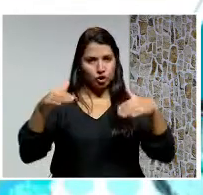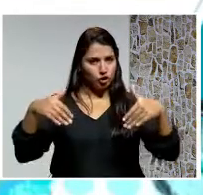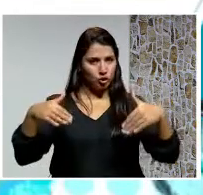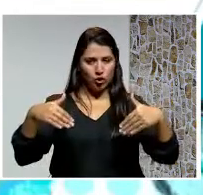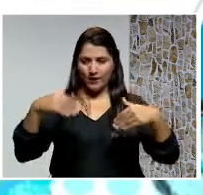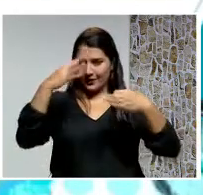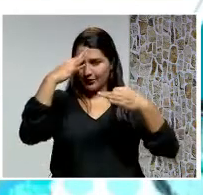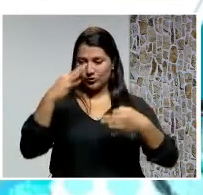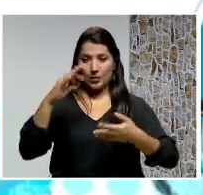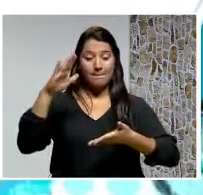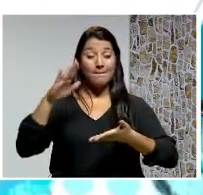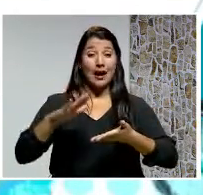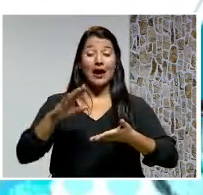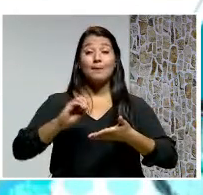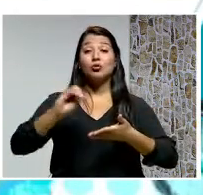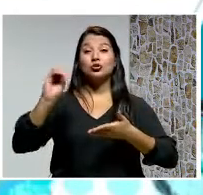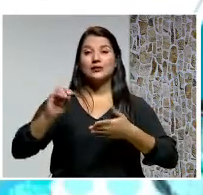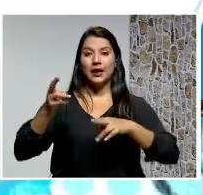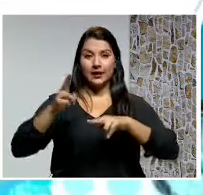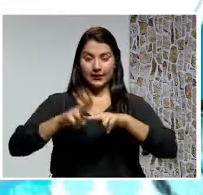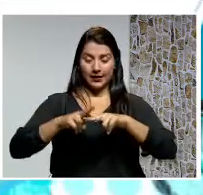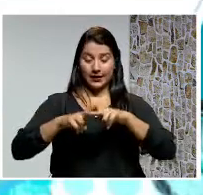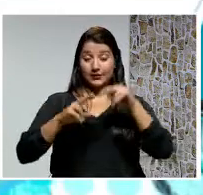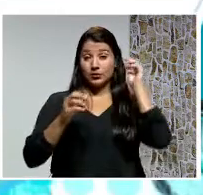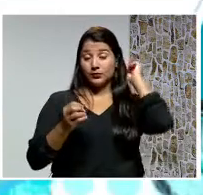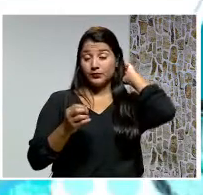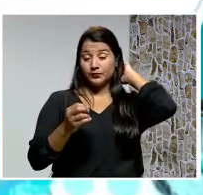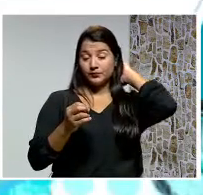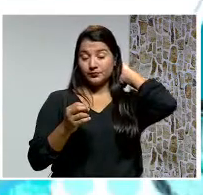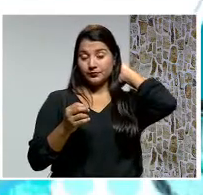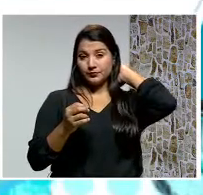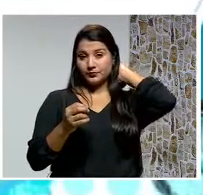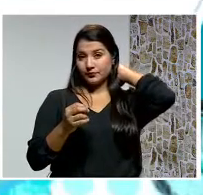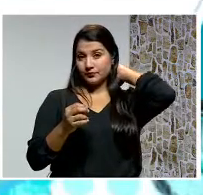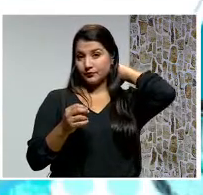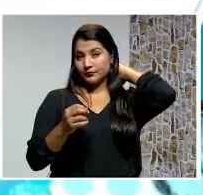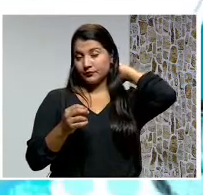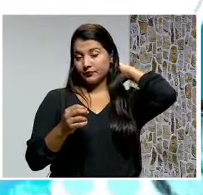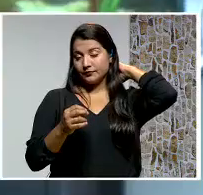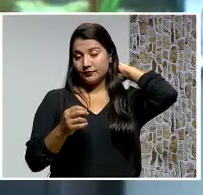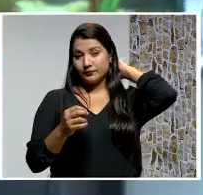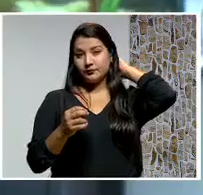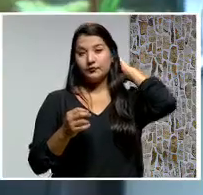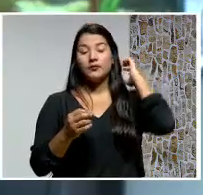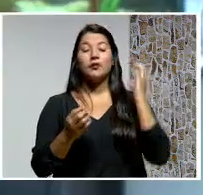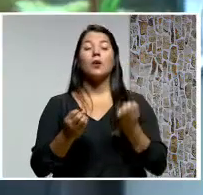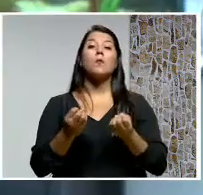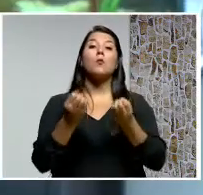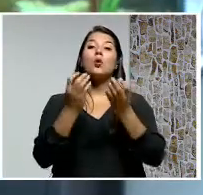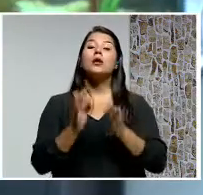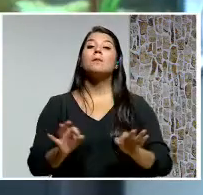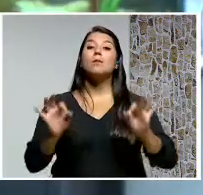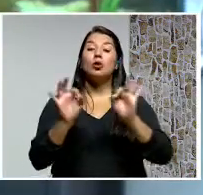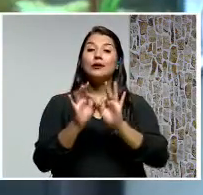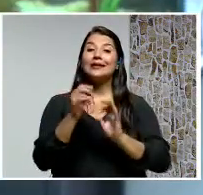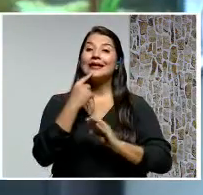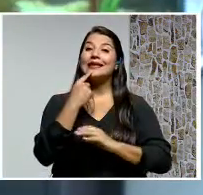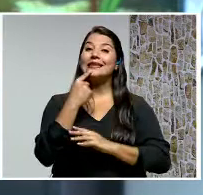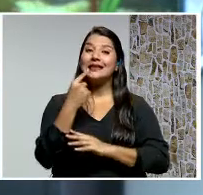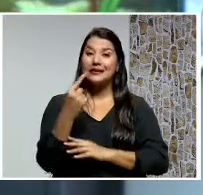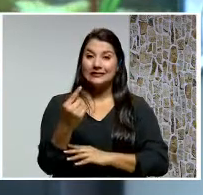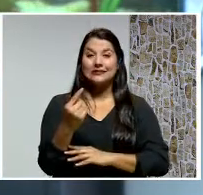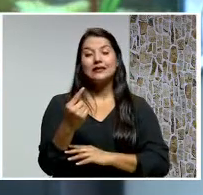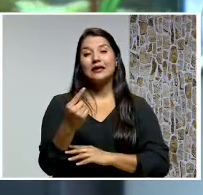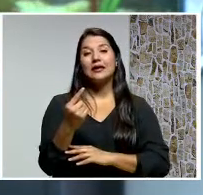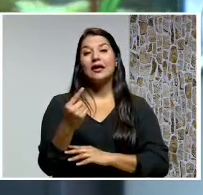las tasas de interés. Es importante mencionar que un instrumento que tiene el gobierno o la política monetaria en el país es la tasa